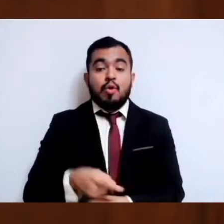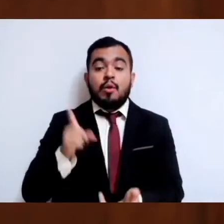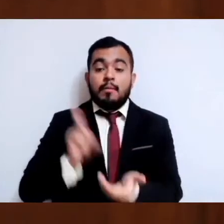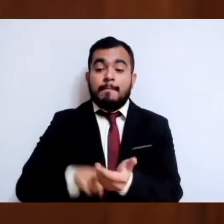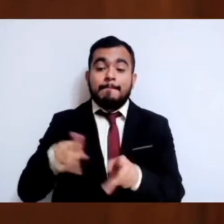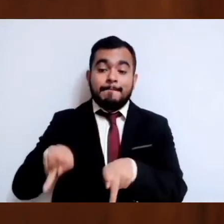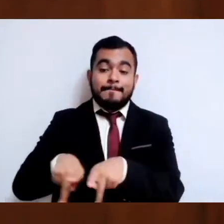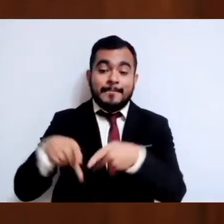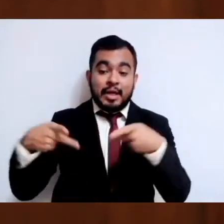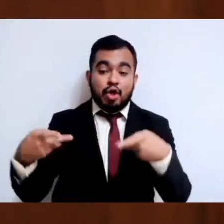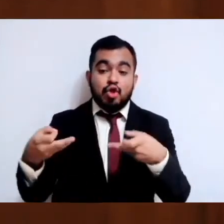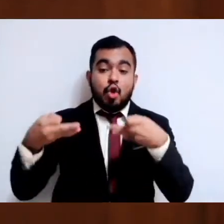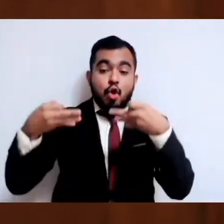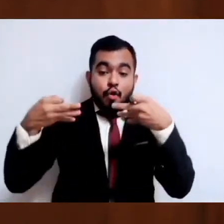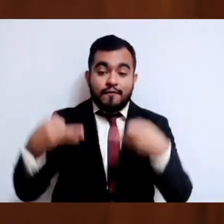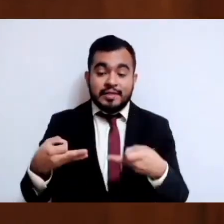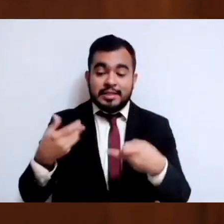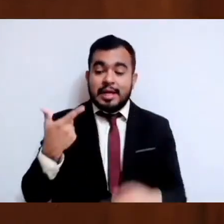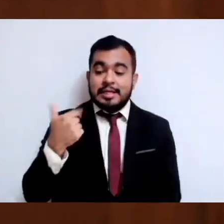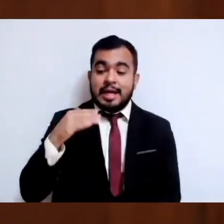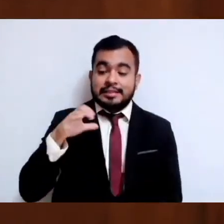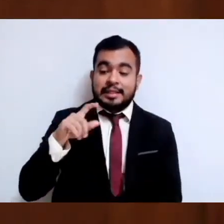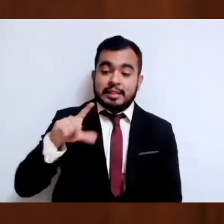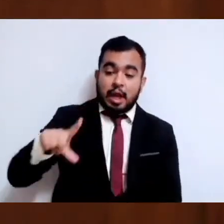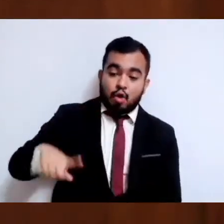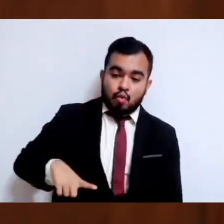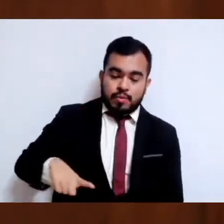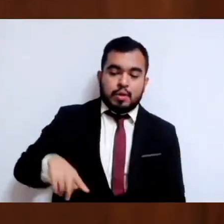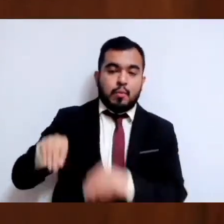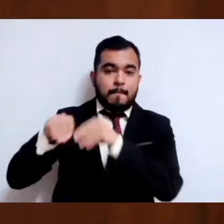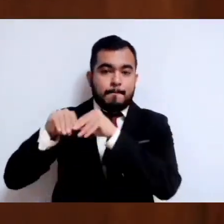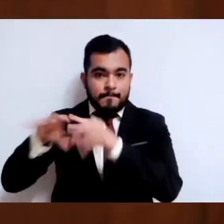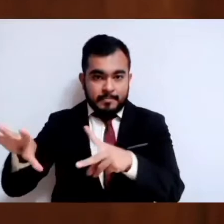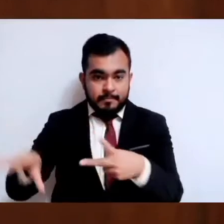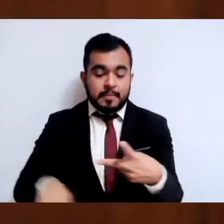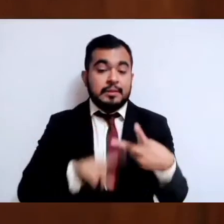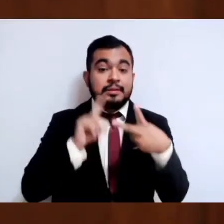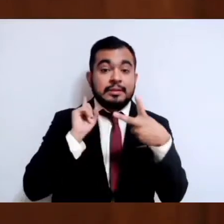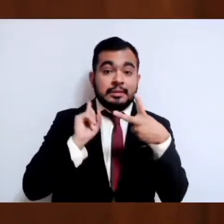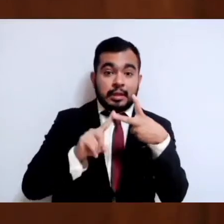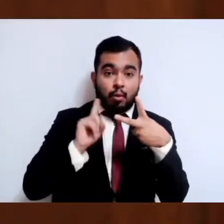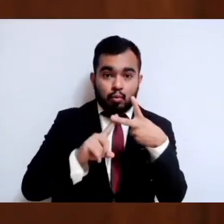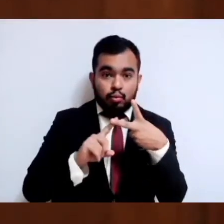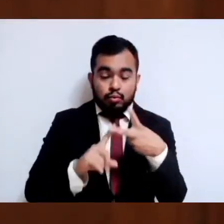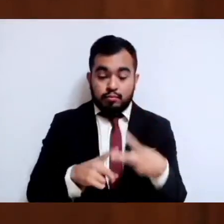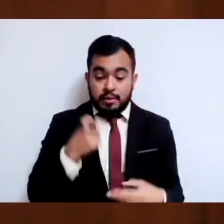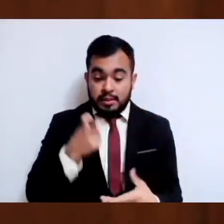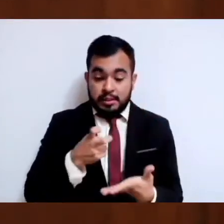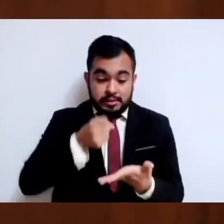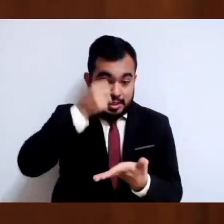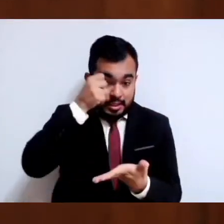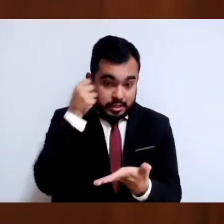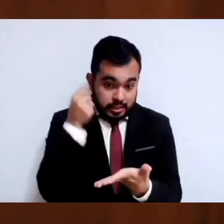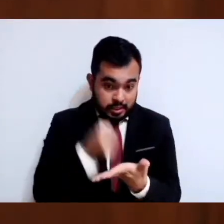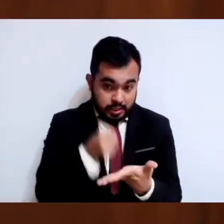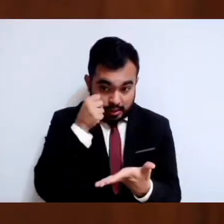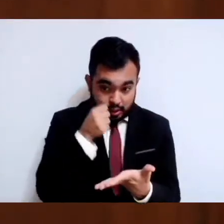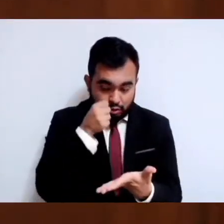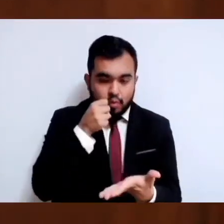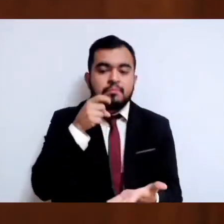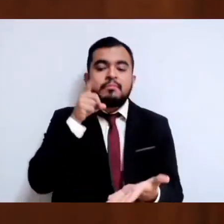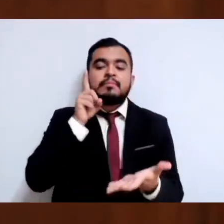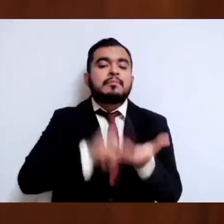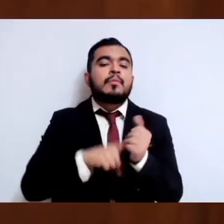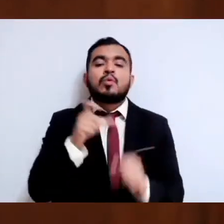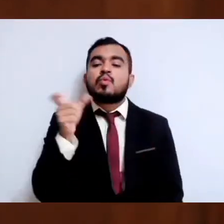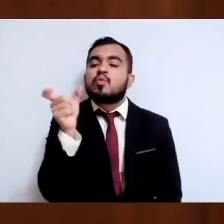en el periódico oficial Gaceta del Gobierno. Segundo, el presente decreto entrará